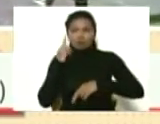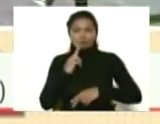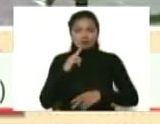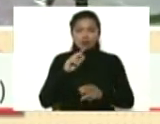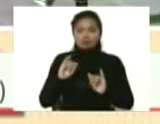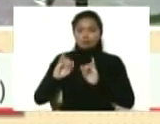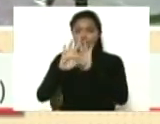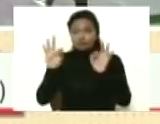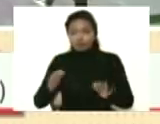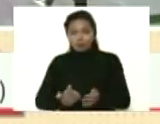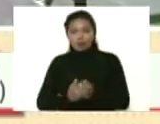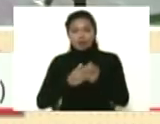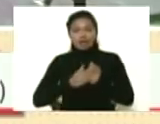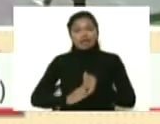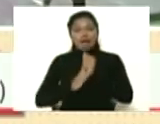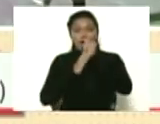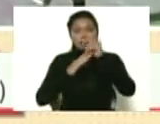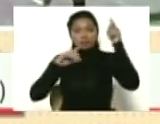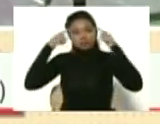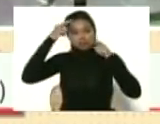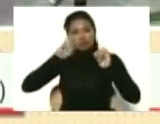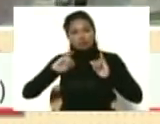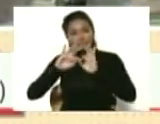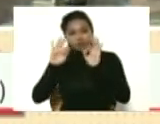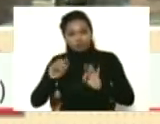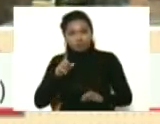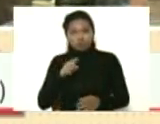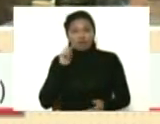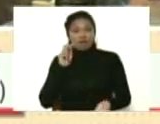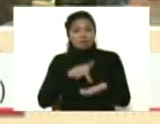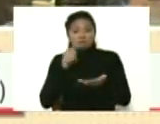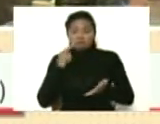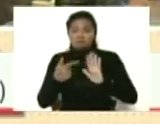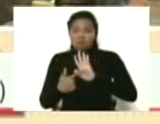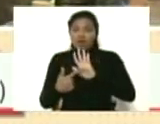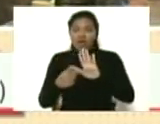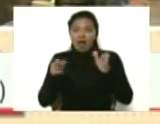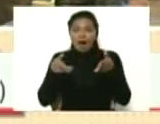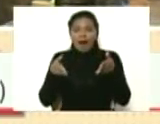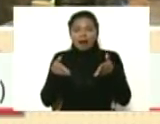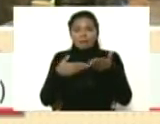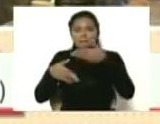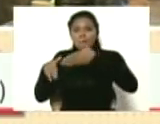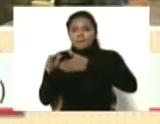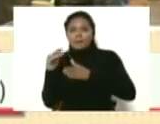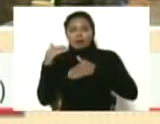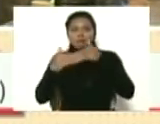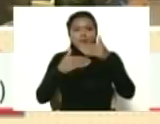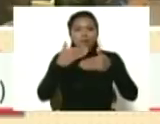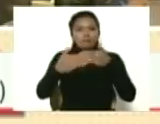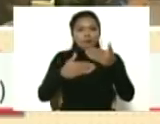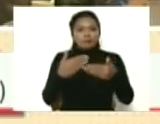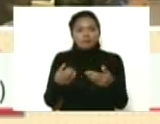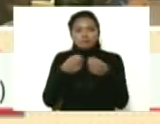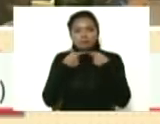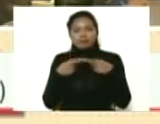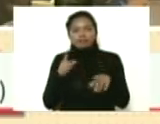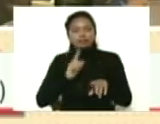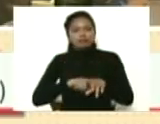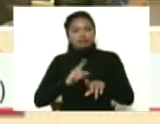obra y el legado de nuestro comandante Hugo Chávez. Ahí está la estructura, hemos ido paso a paso, sin perder